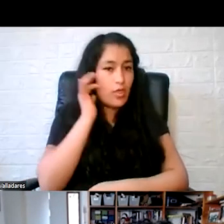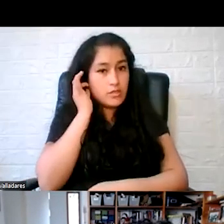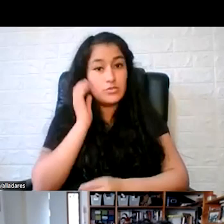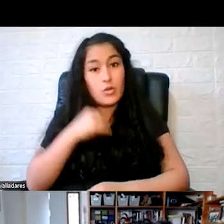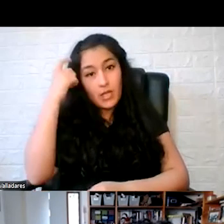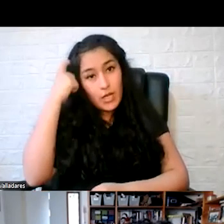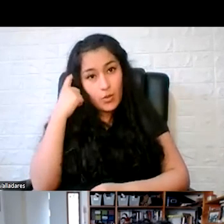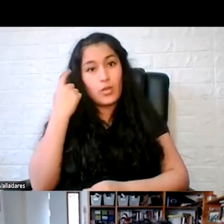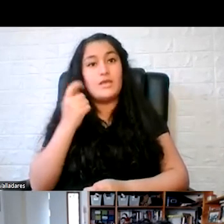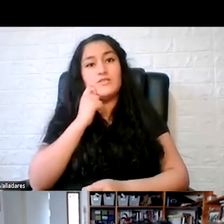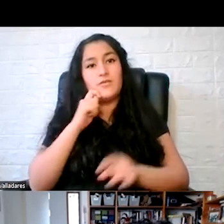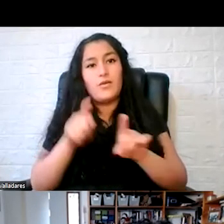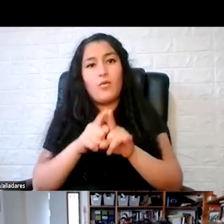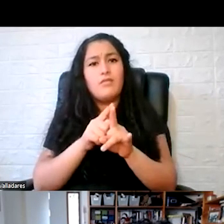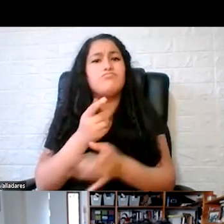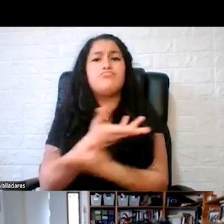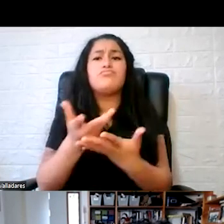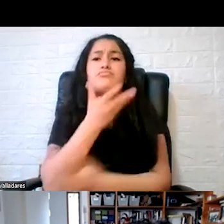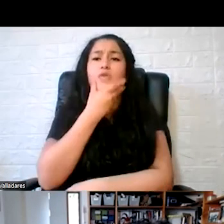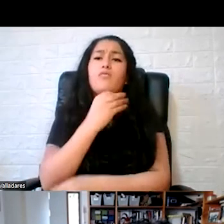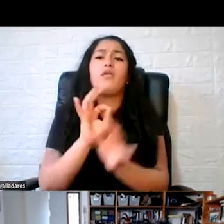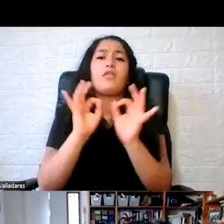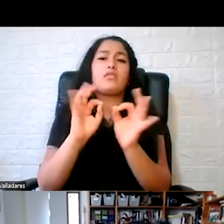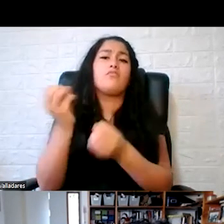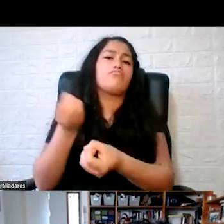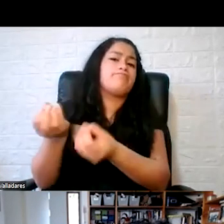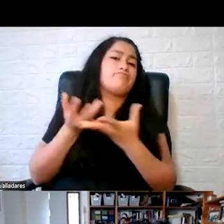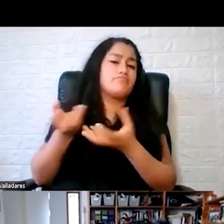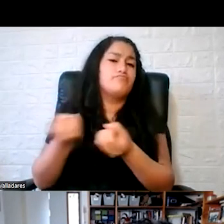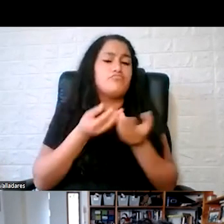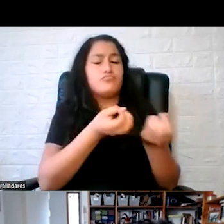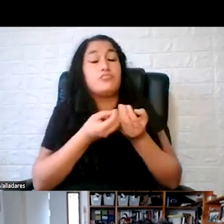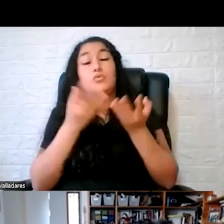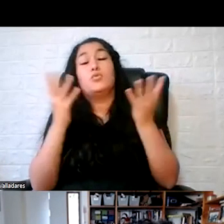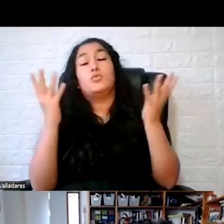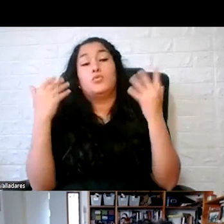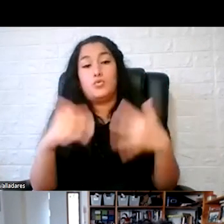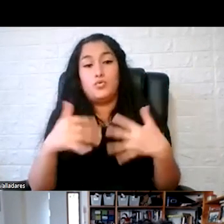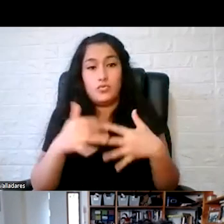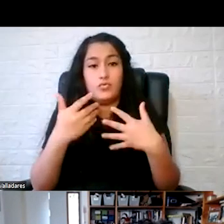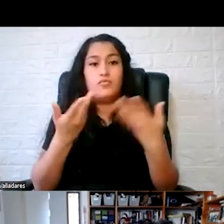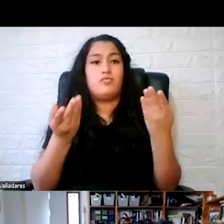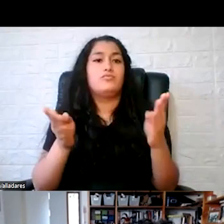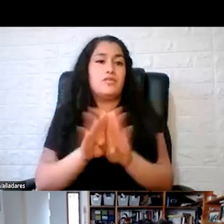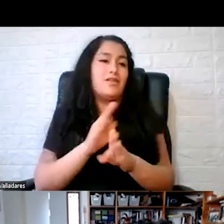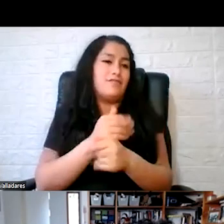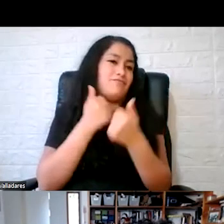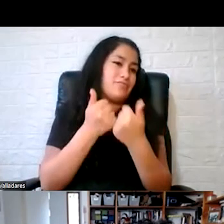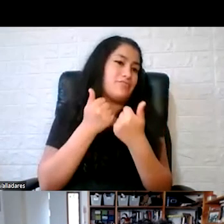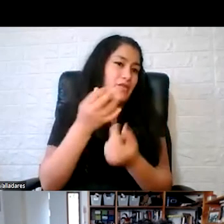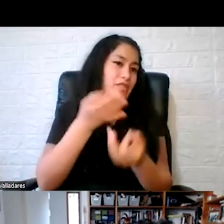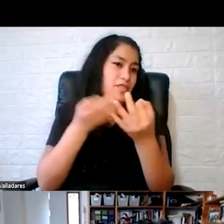son muy bonitas las palabras de cada una. Muy buen cierre también que se sacó Jime ahí. Y